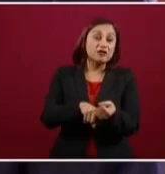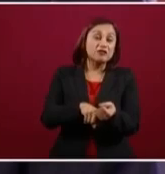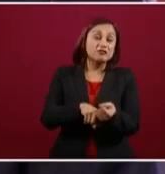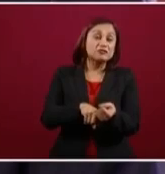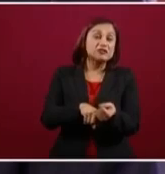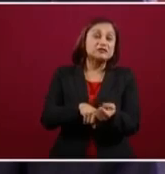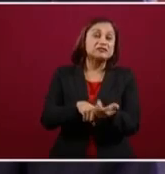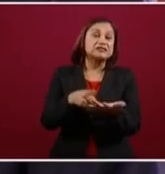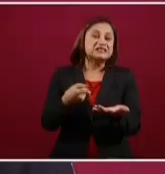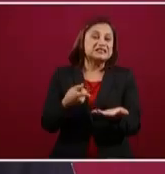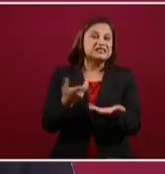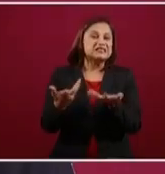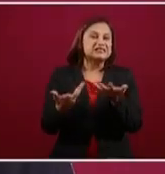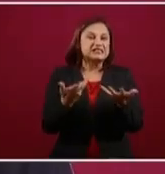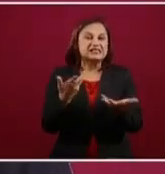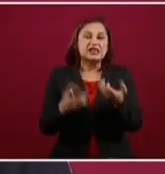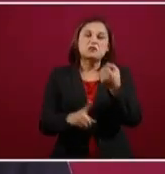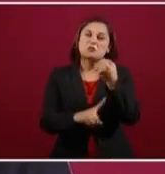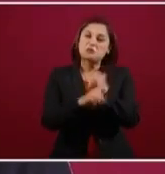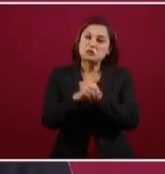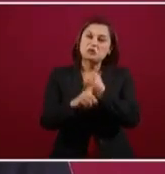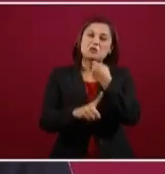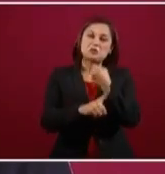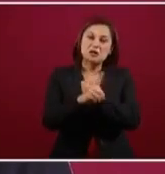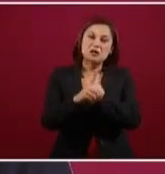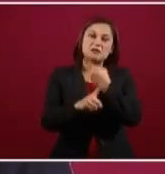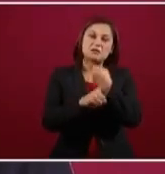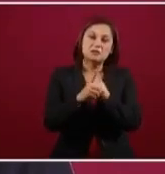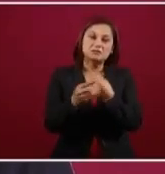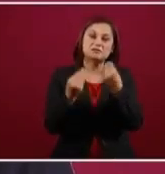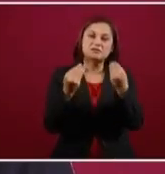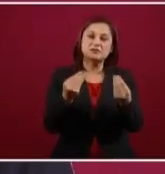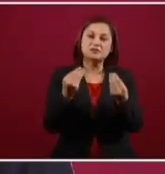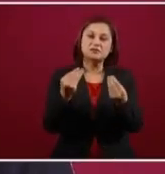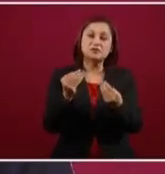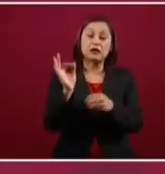problema, si no es que más.